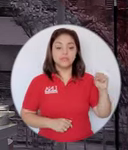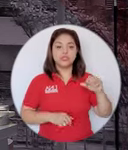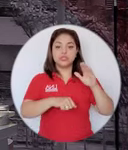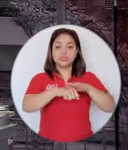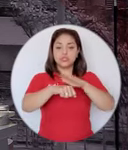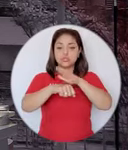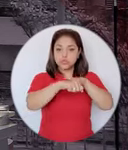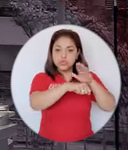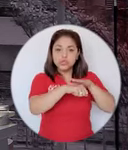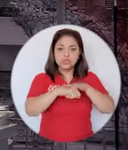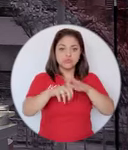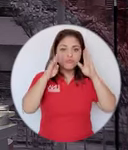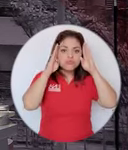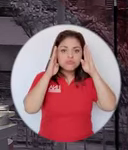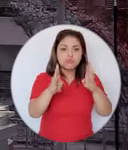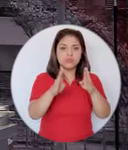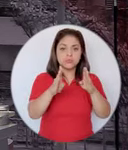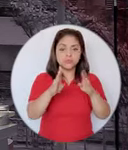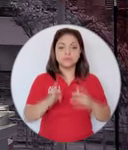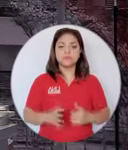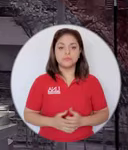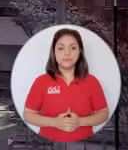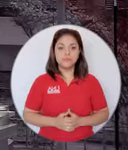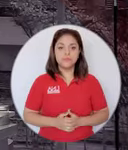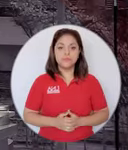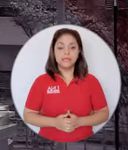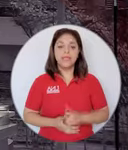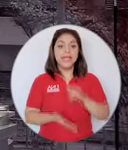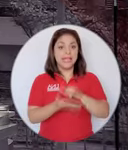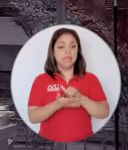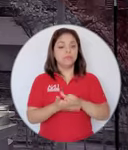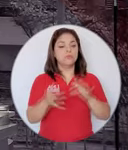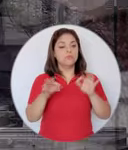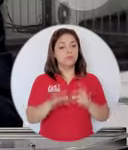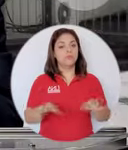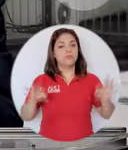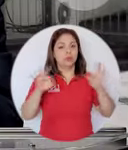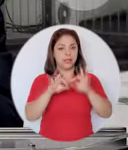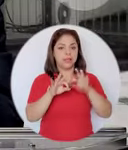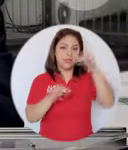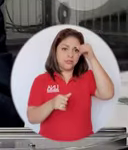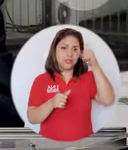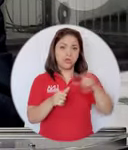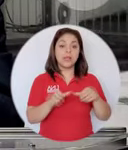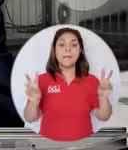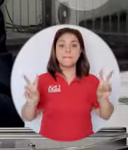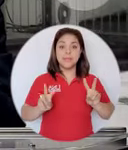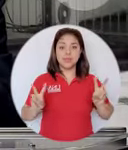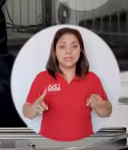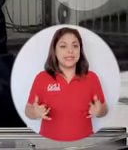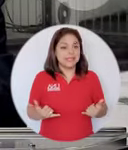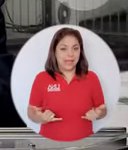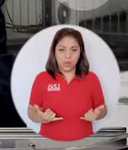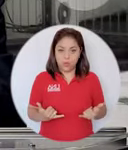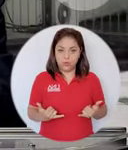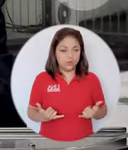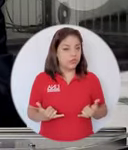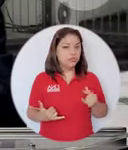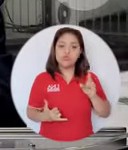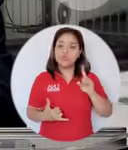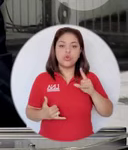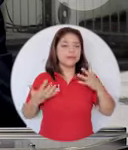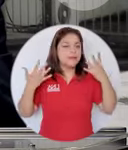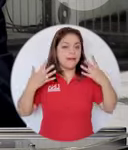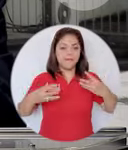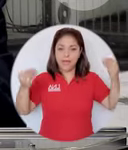la Caja ha hecho un llamado particular de atención. Sí, y eso es sumamente importante. Es decir, recordemos, el virus está presente, el